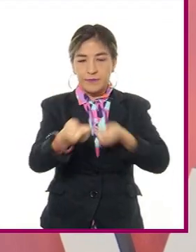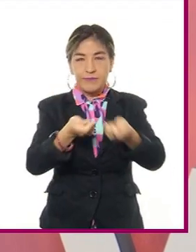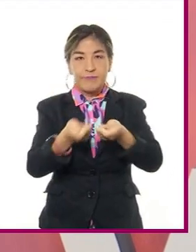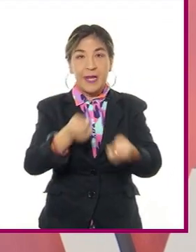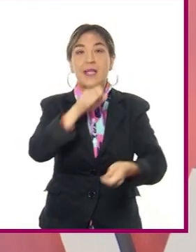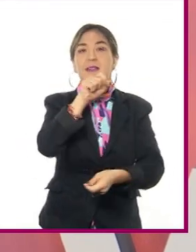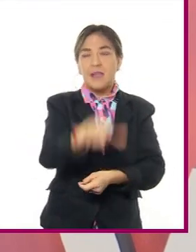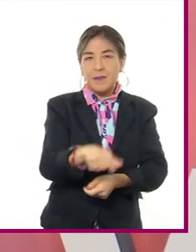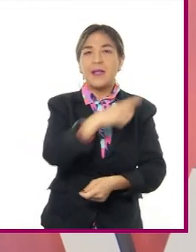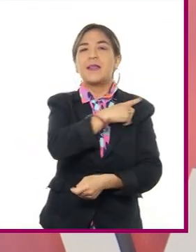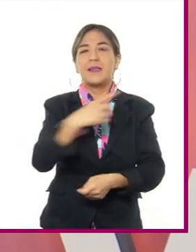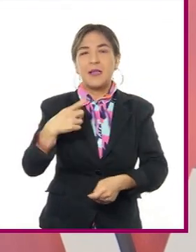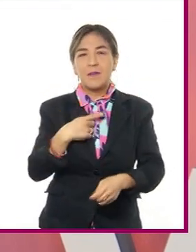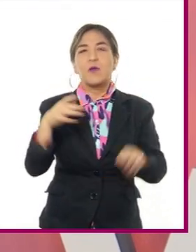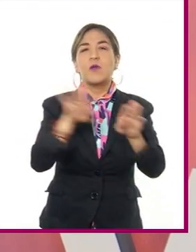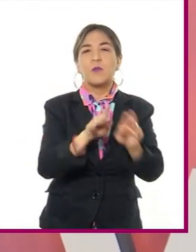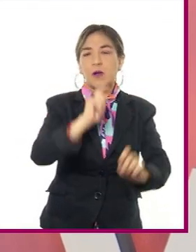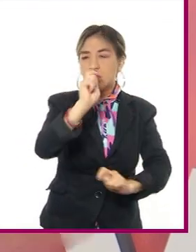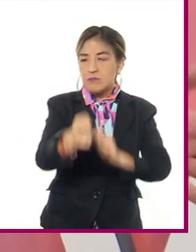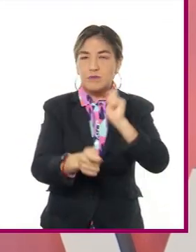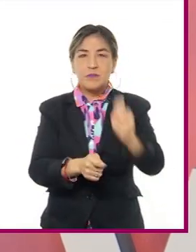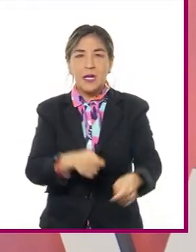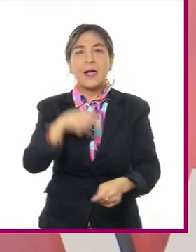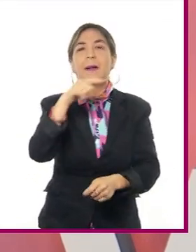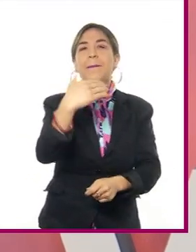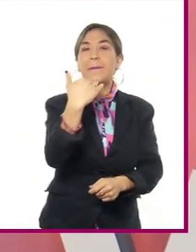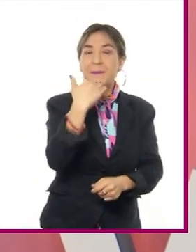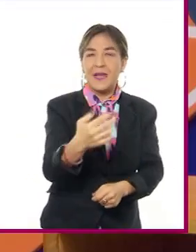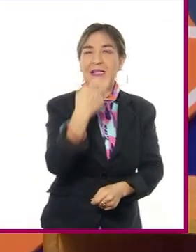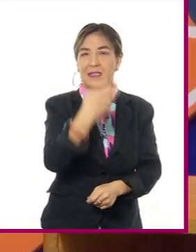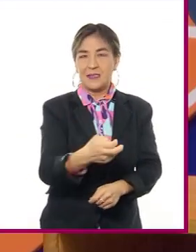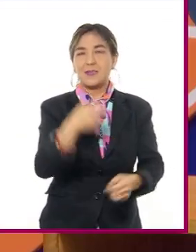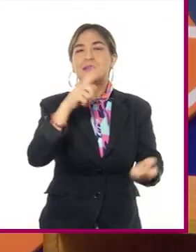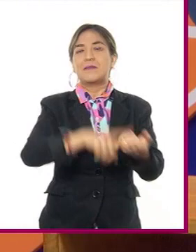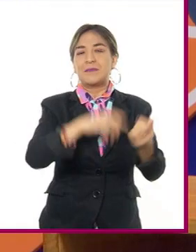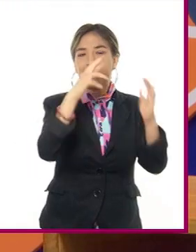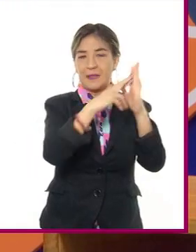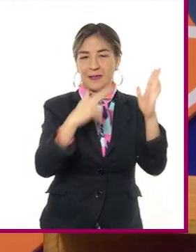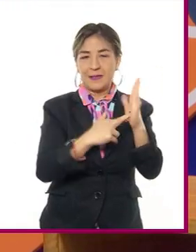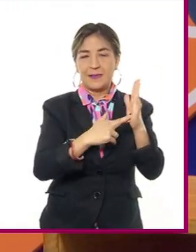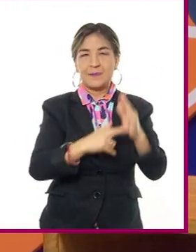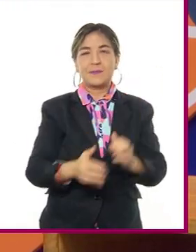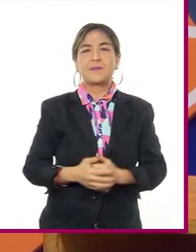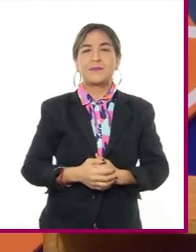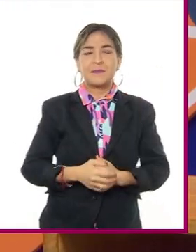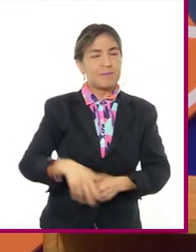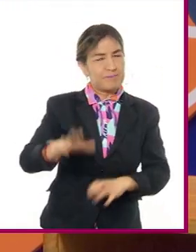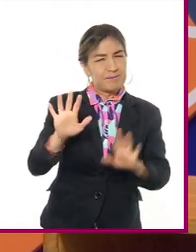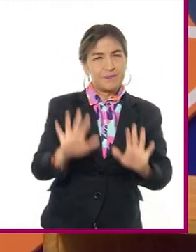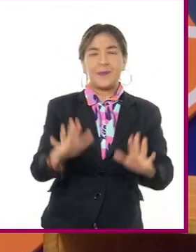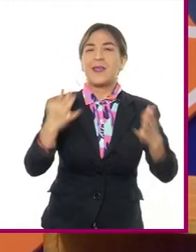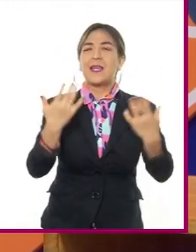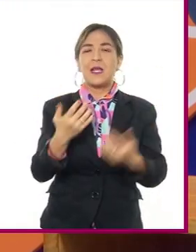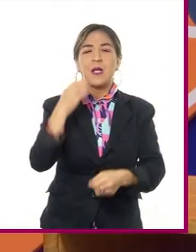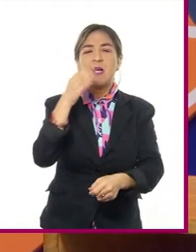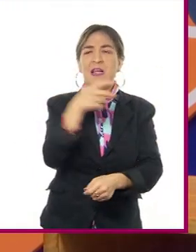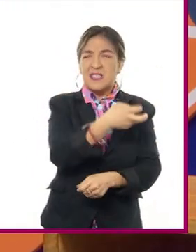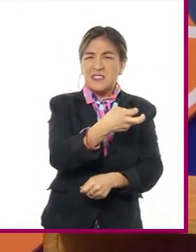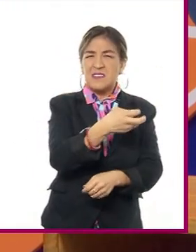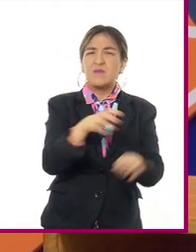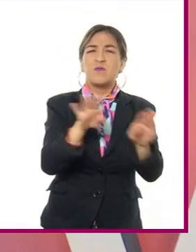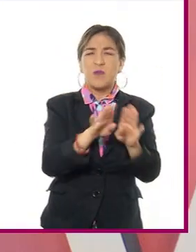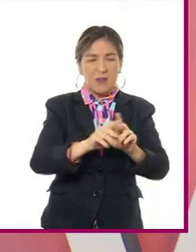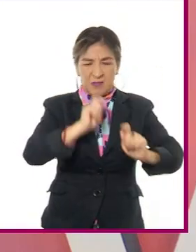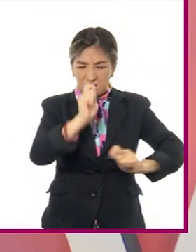veces debemos interpretar correctamente estas reglas. A ver, profesor. Pero eso suena raro,